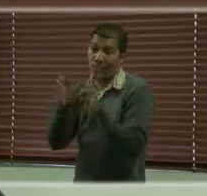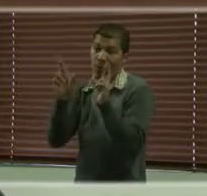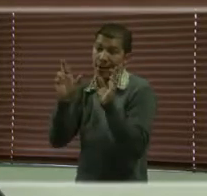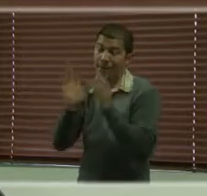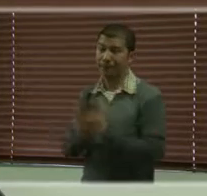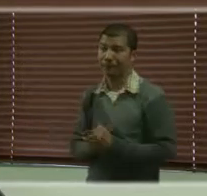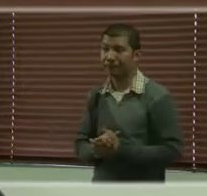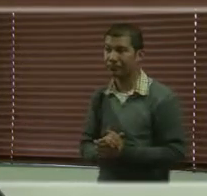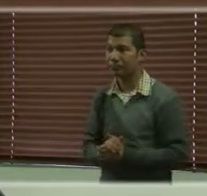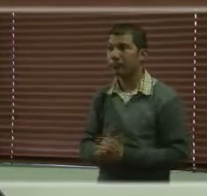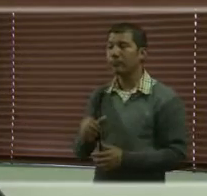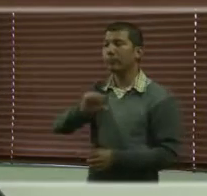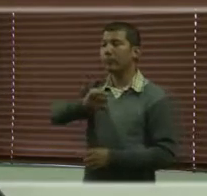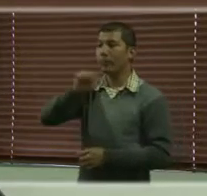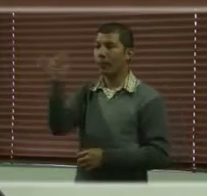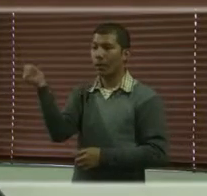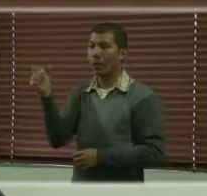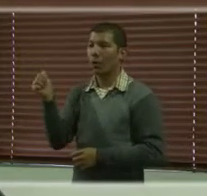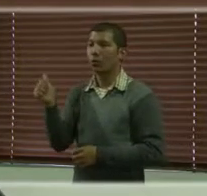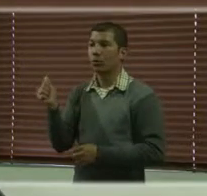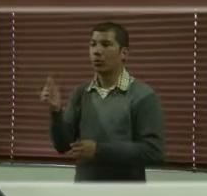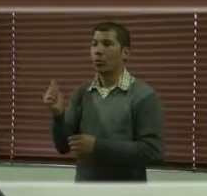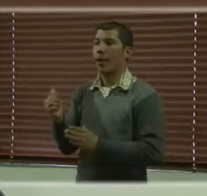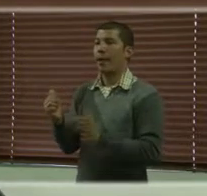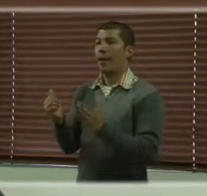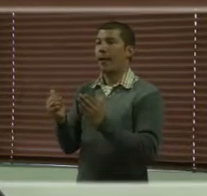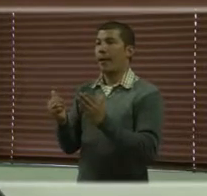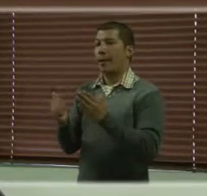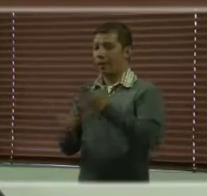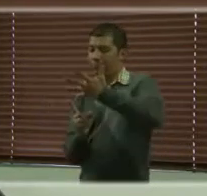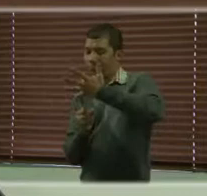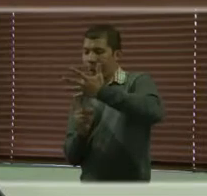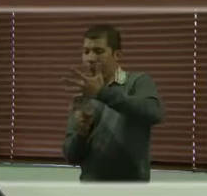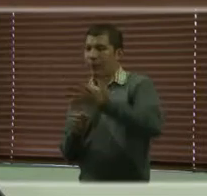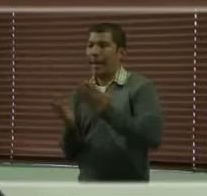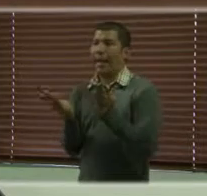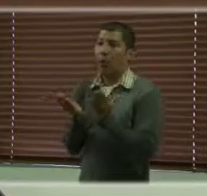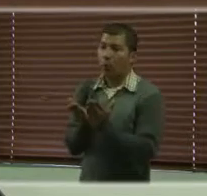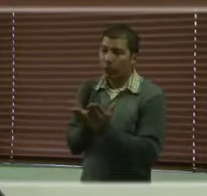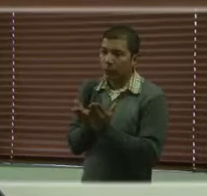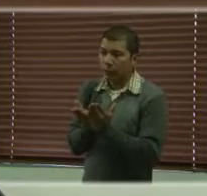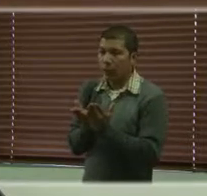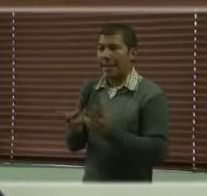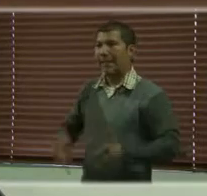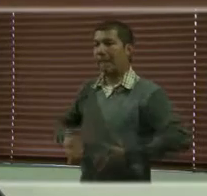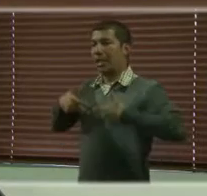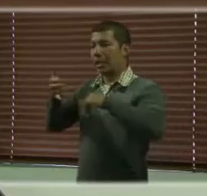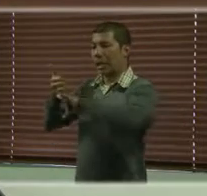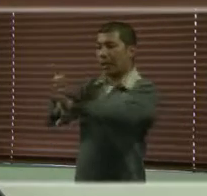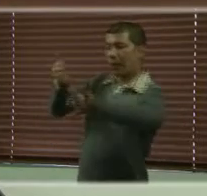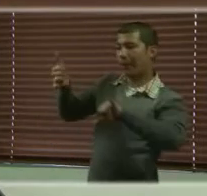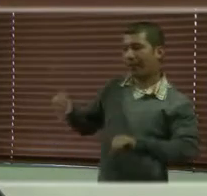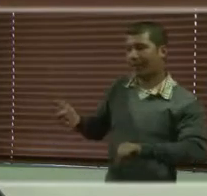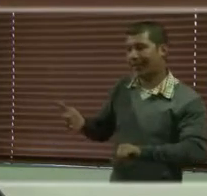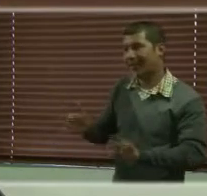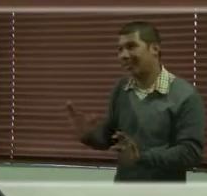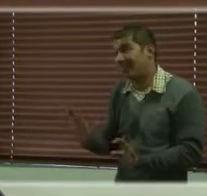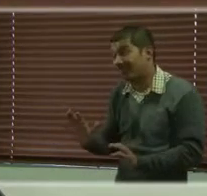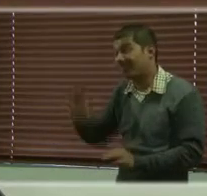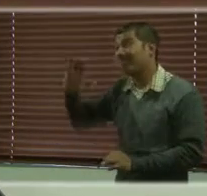independiente pues ya tardarán un par de años por lo menos en en que en que se produzcan pero pero yo creo que